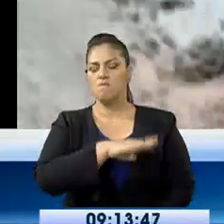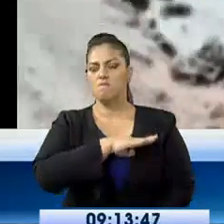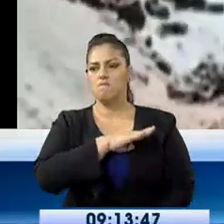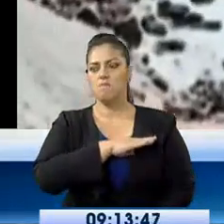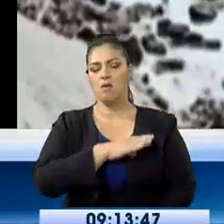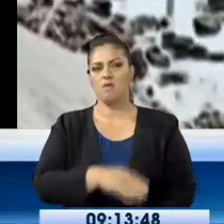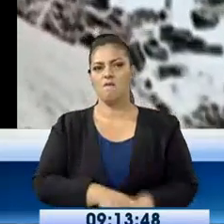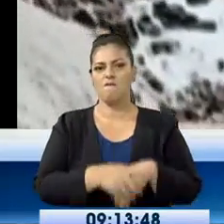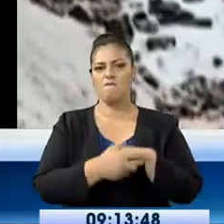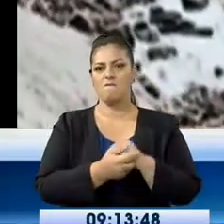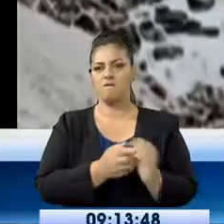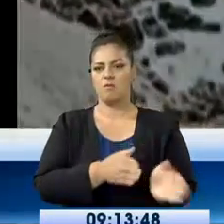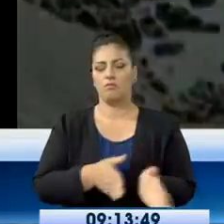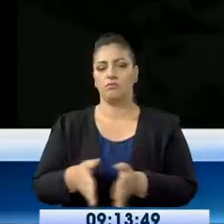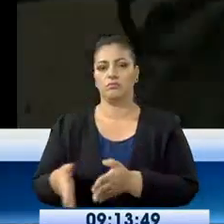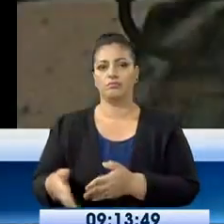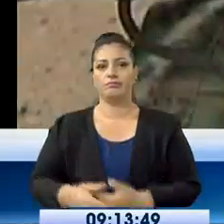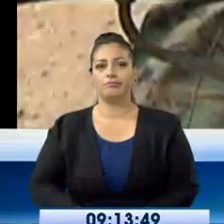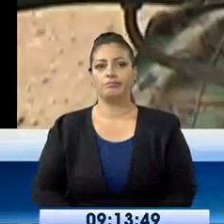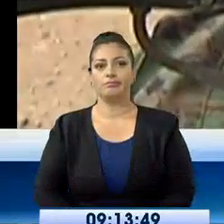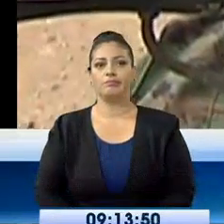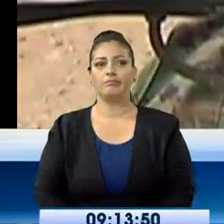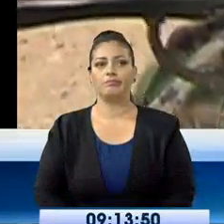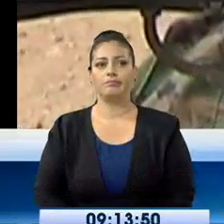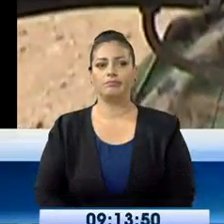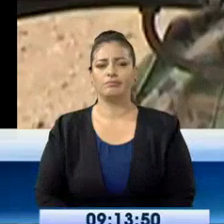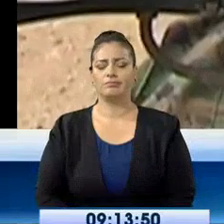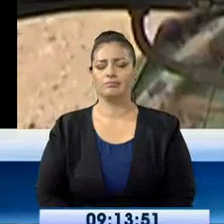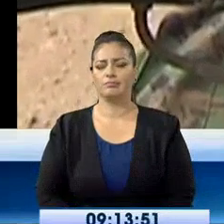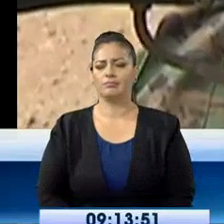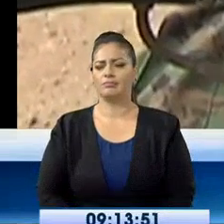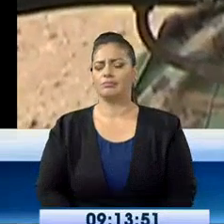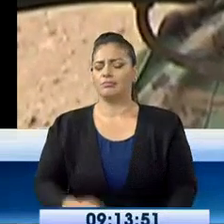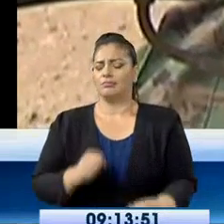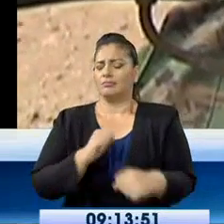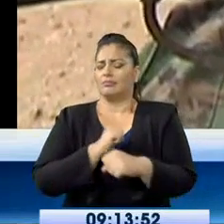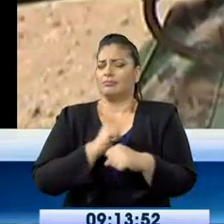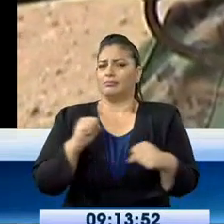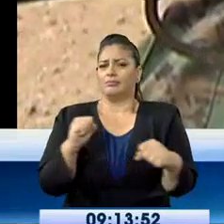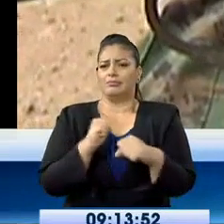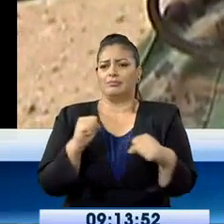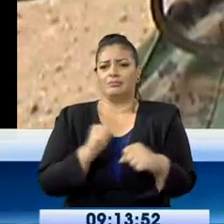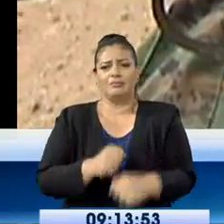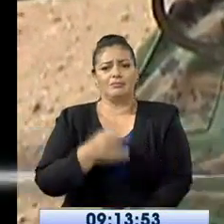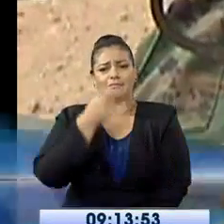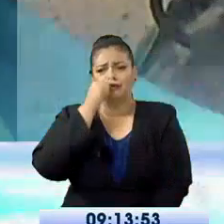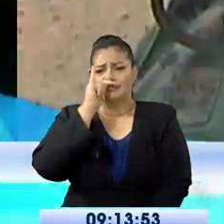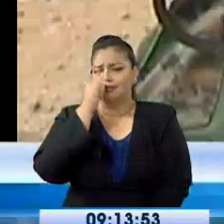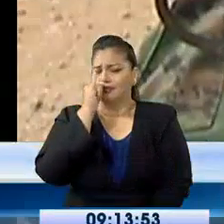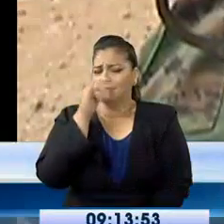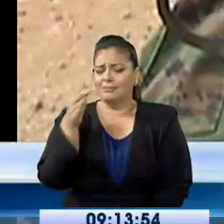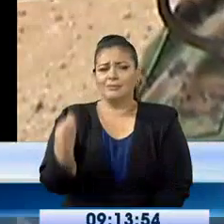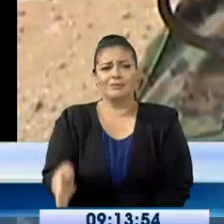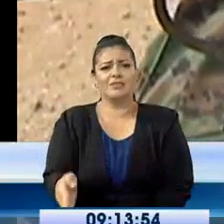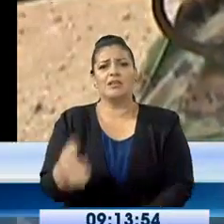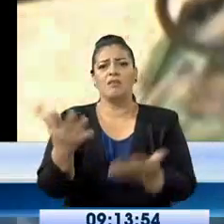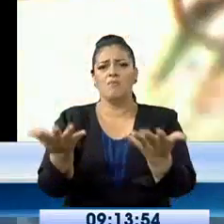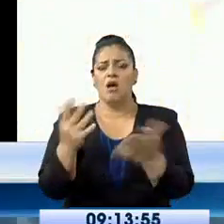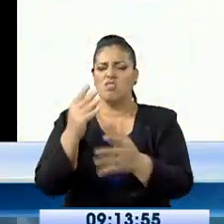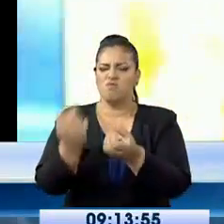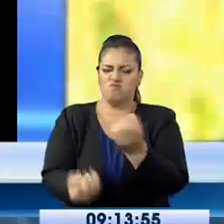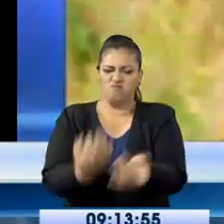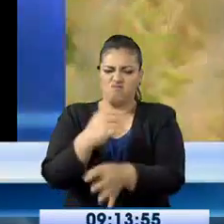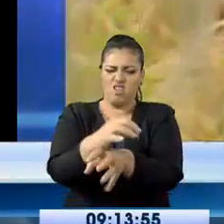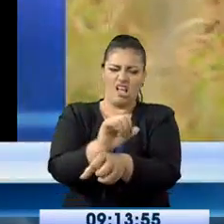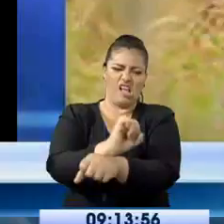ese macabro hecho de sangre. Nadie se esperaba semejante cosa que hayan hecho, ¿me entiendes? Allá la justicia se encargue de ello.